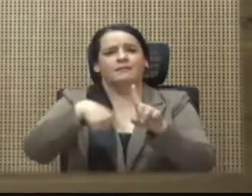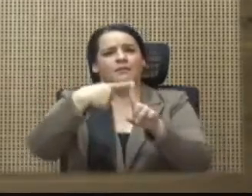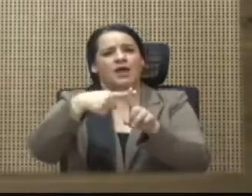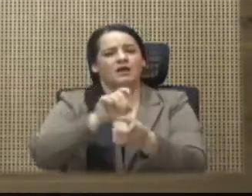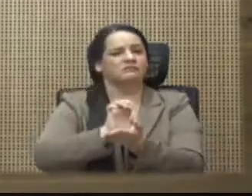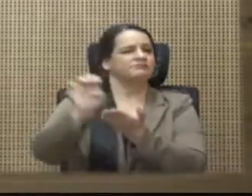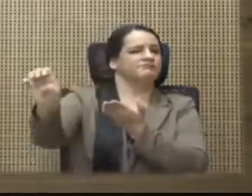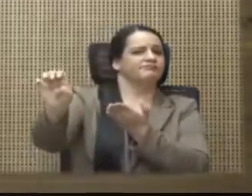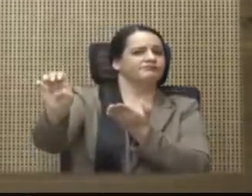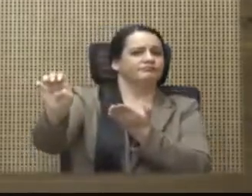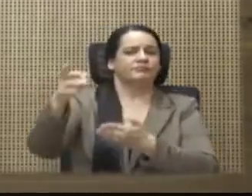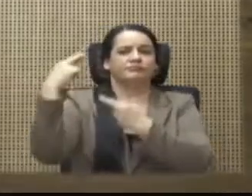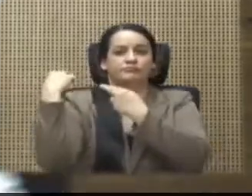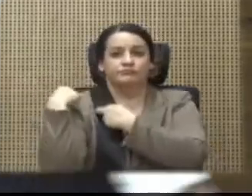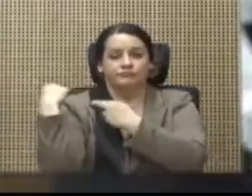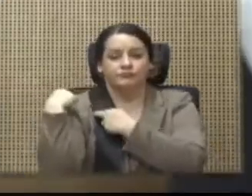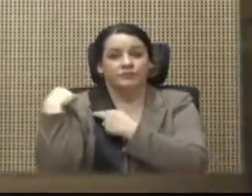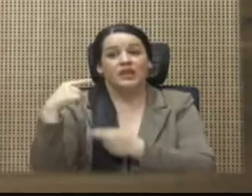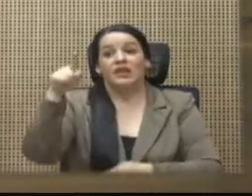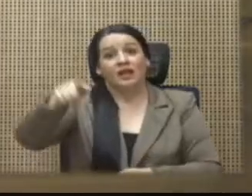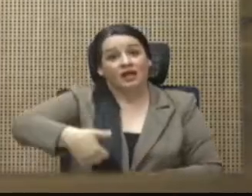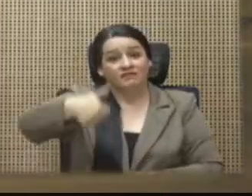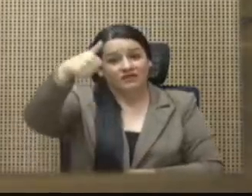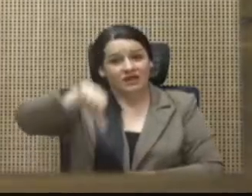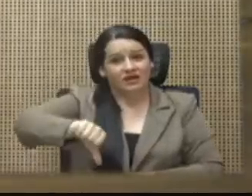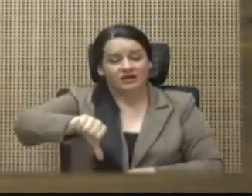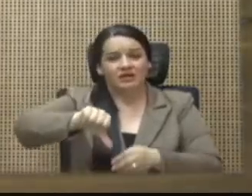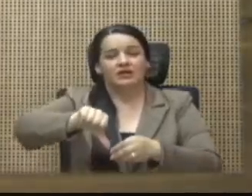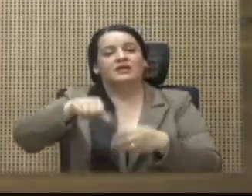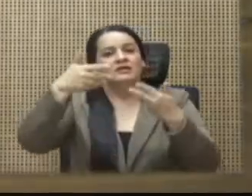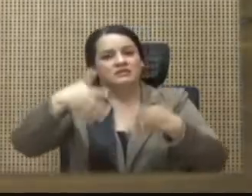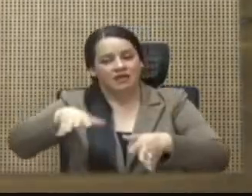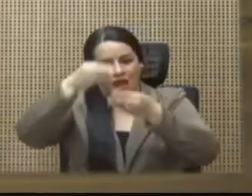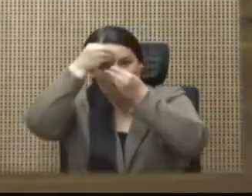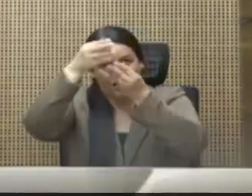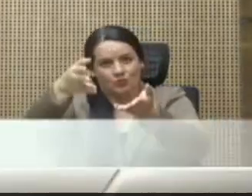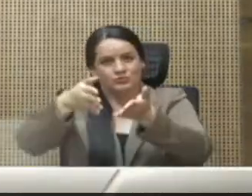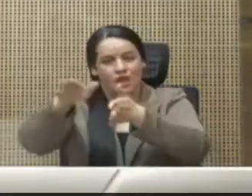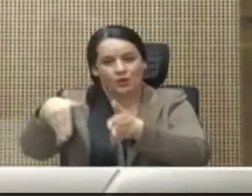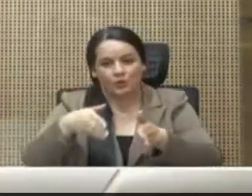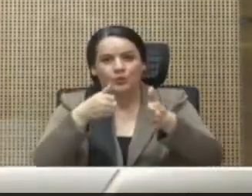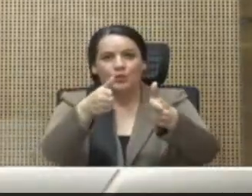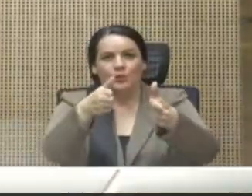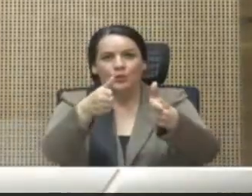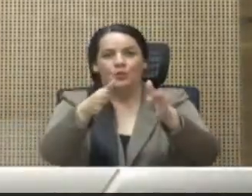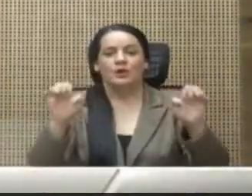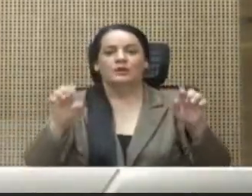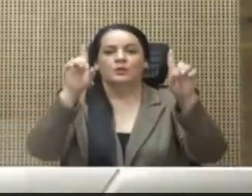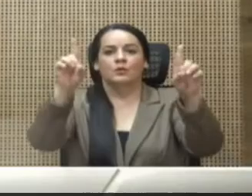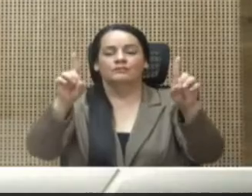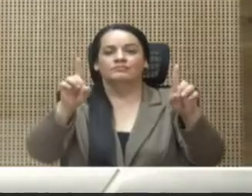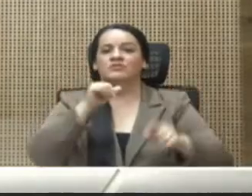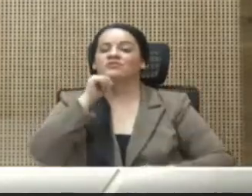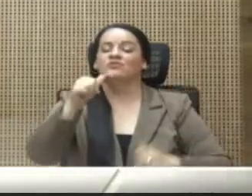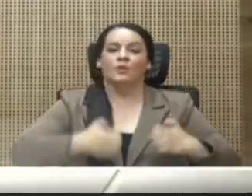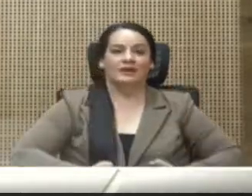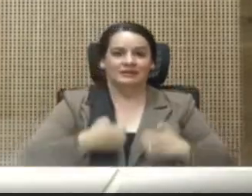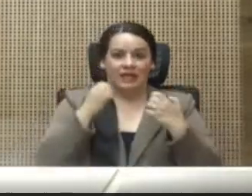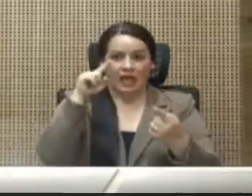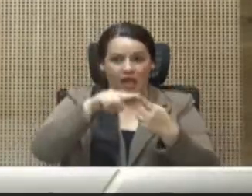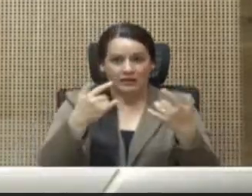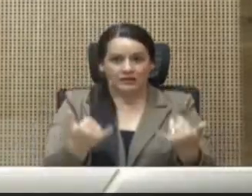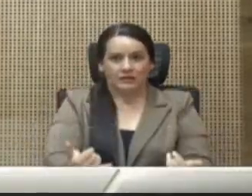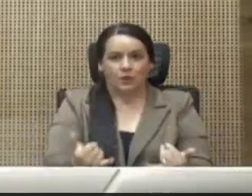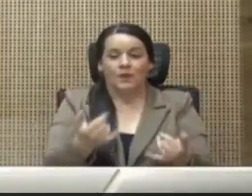la anunciada ruta de la educación, inexistente hasta ahora, pero ahí los tienen peleando con